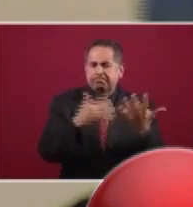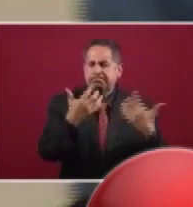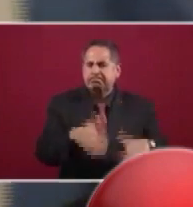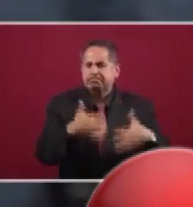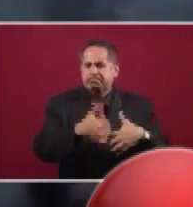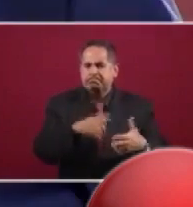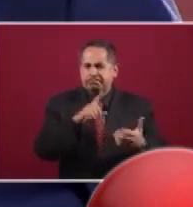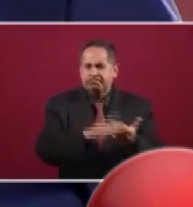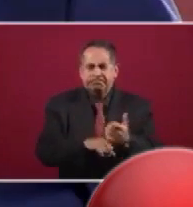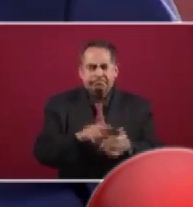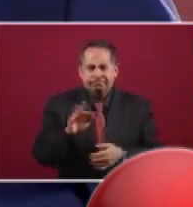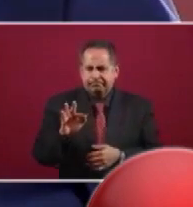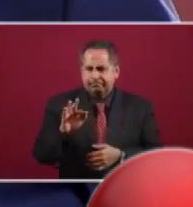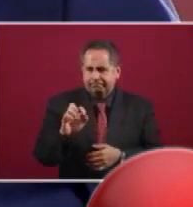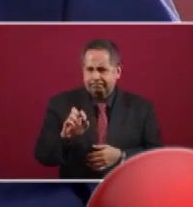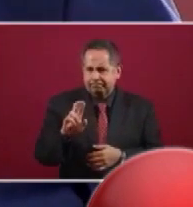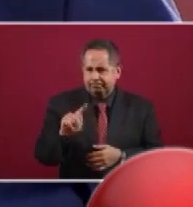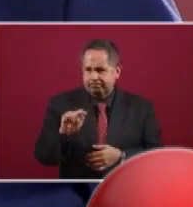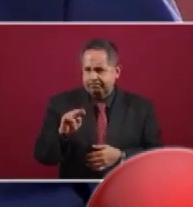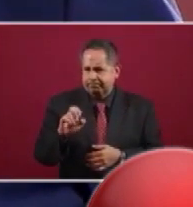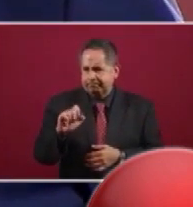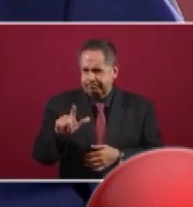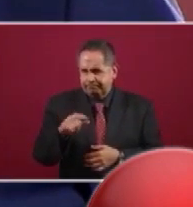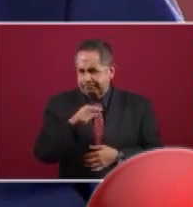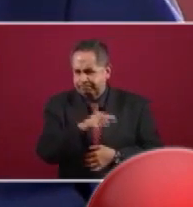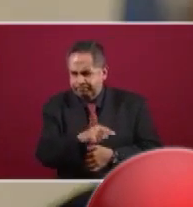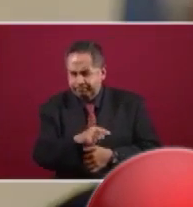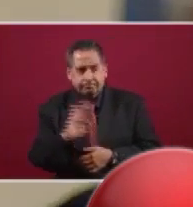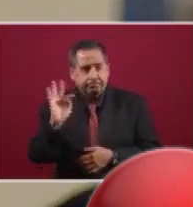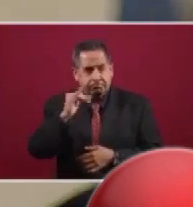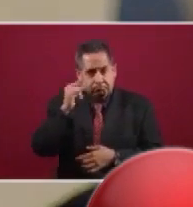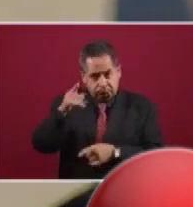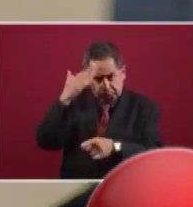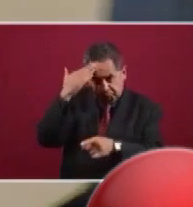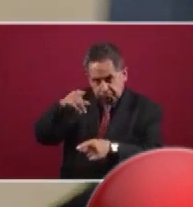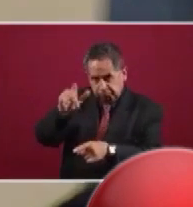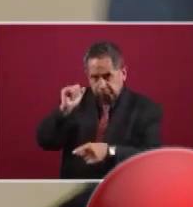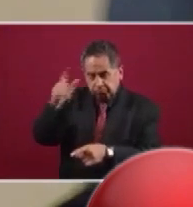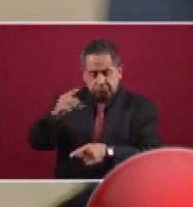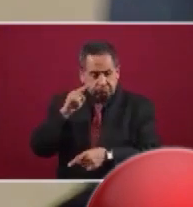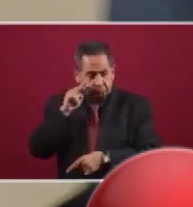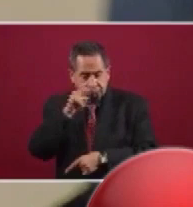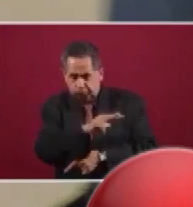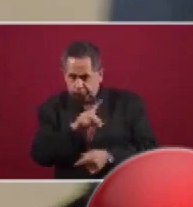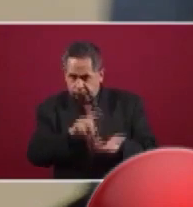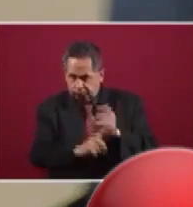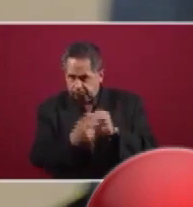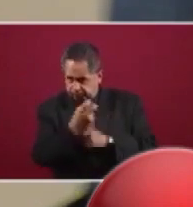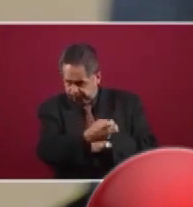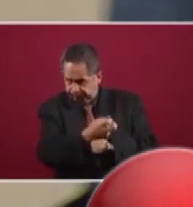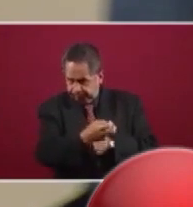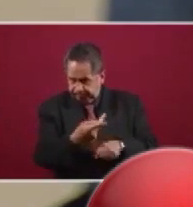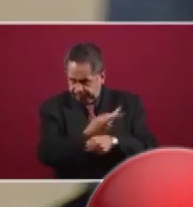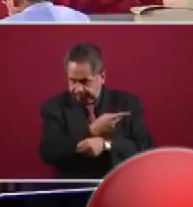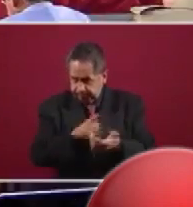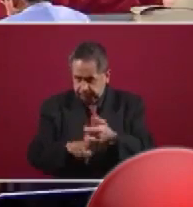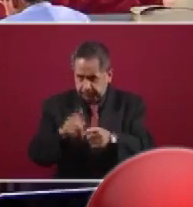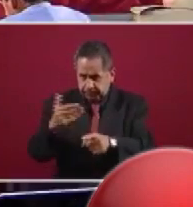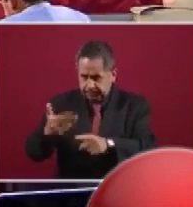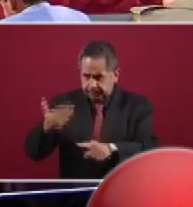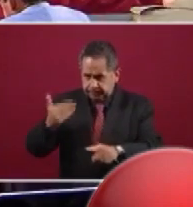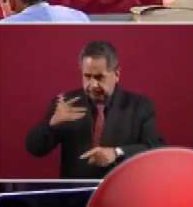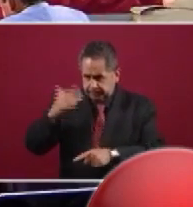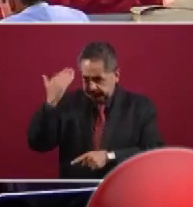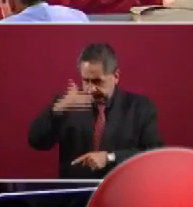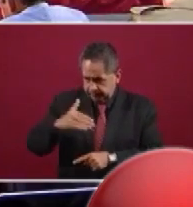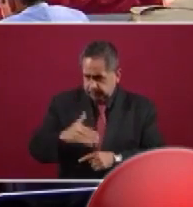empresa Fertinal. El planteamiento sería si usted tenía conocimiento de este asunto,